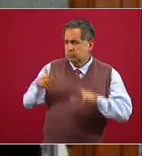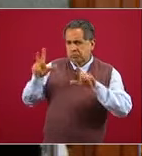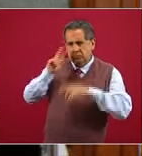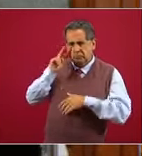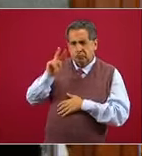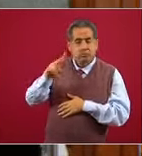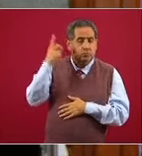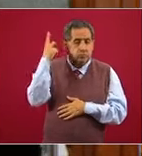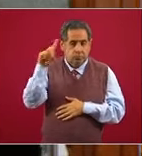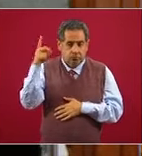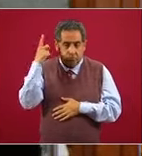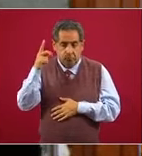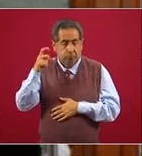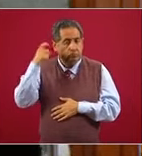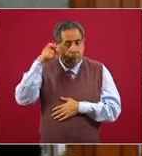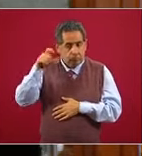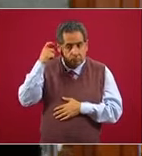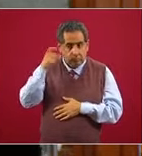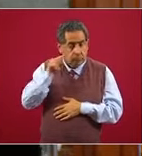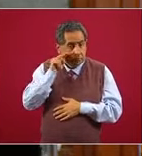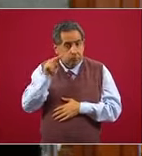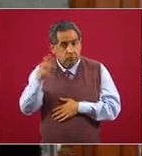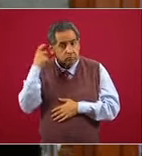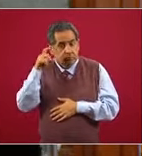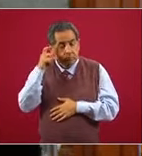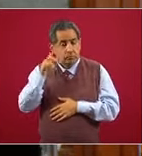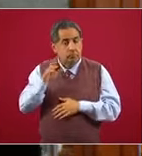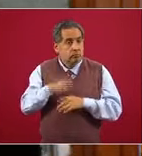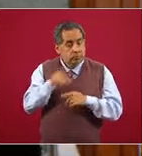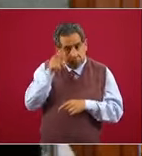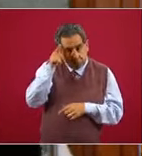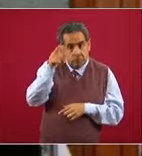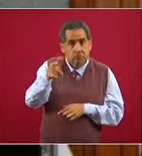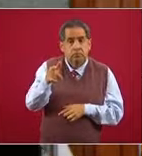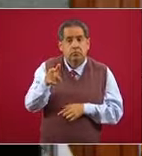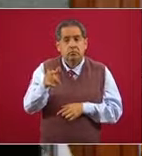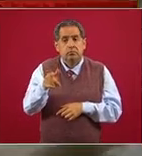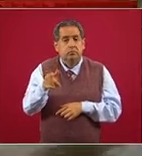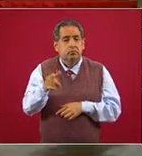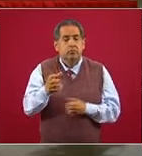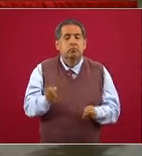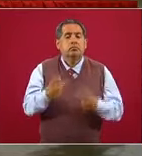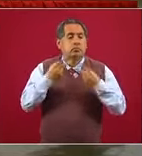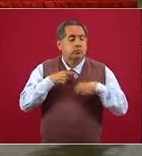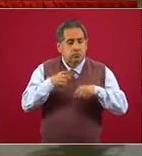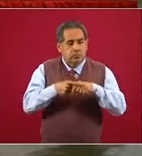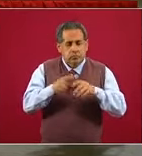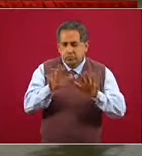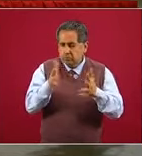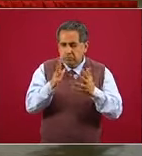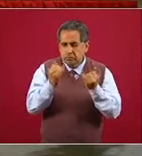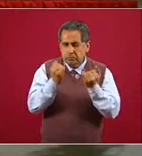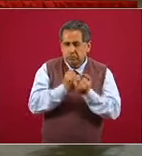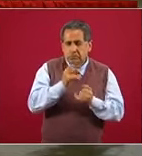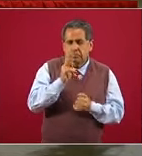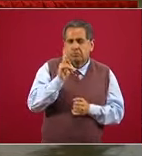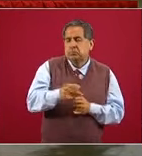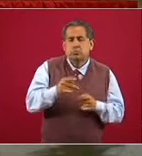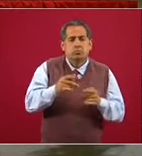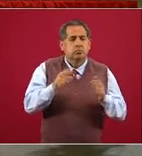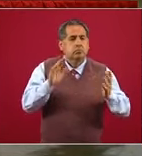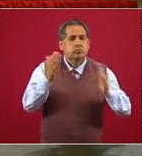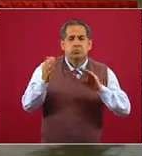de Durango y Querétaro. El estado de Querétaro presenta una gráfica en la de casos muy paralela o como un